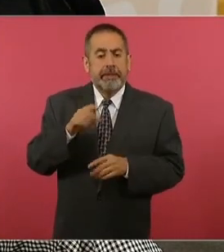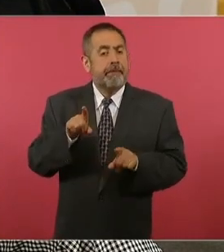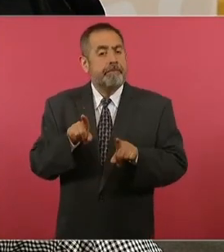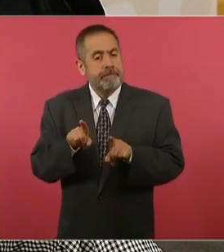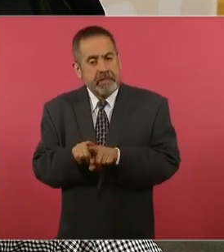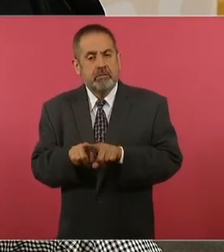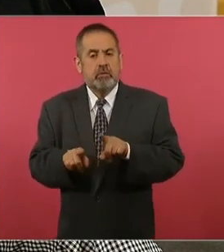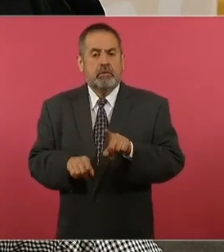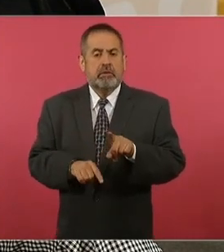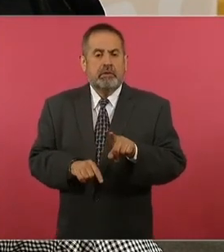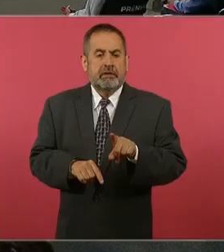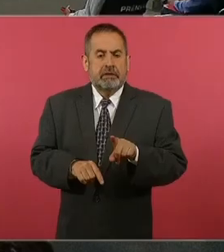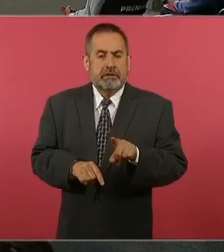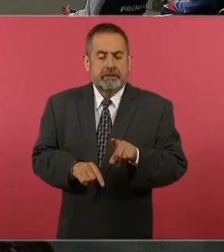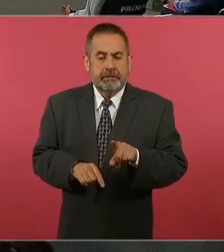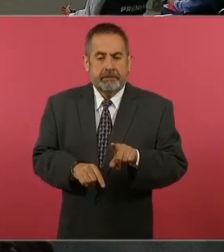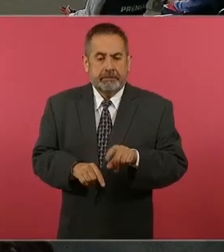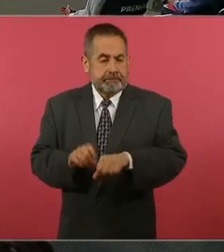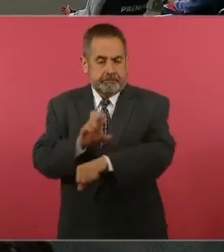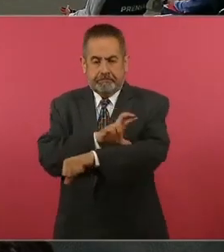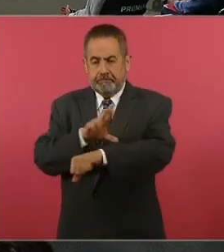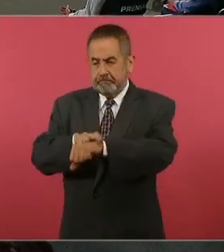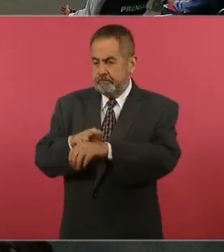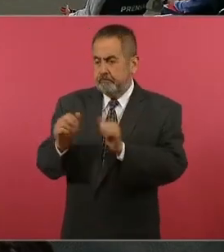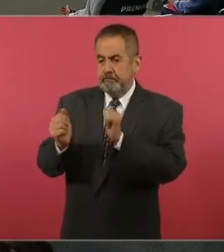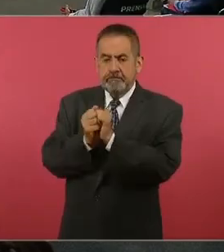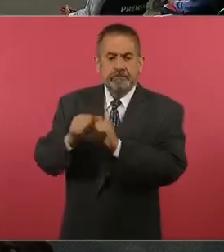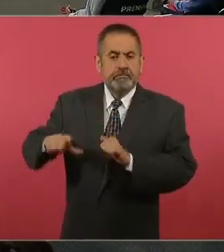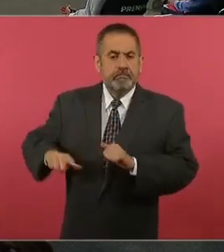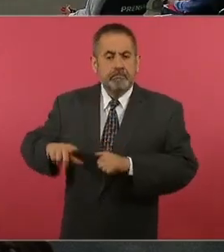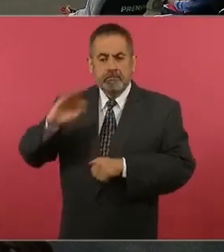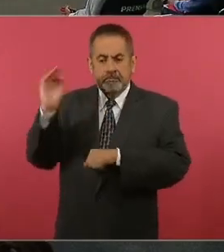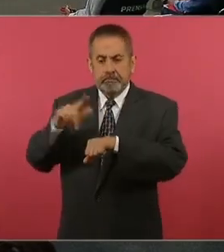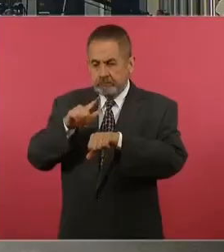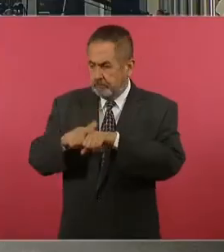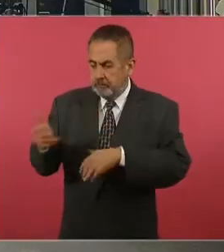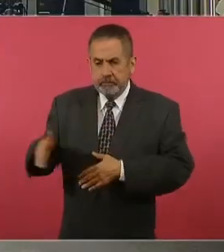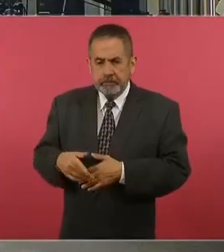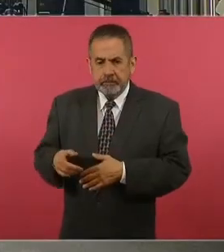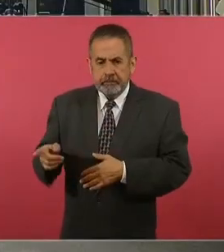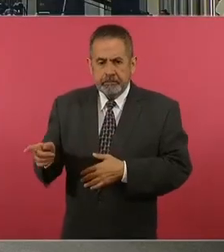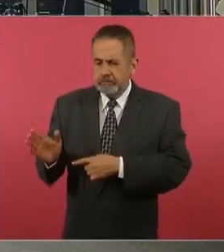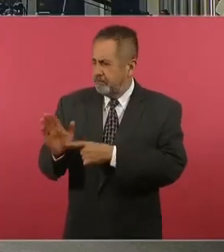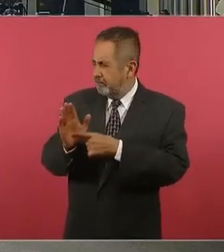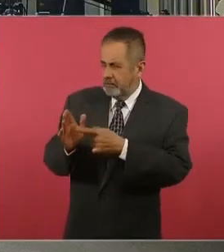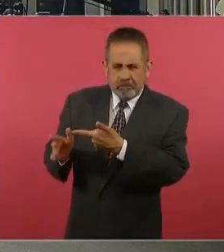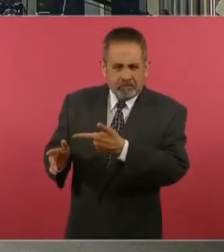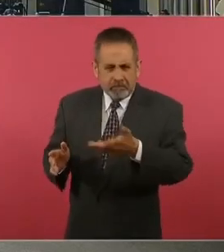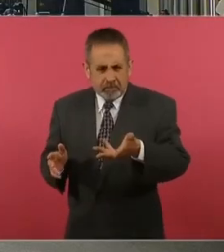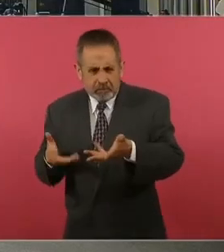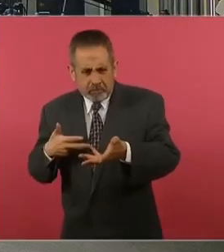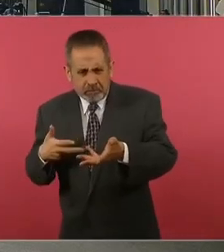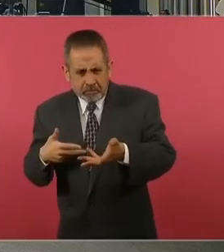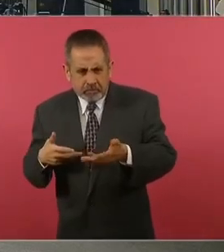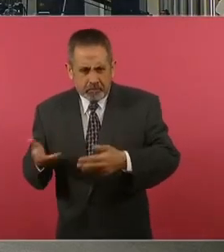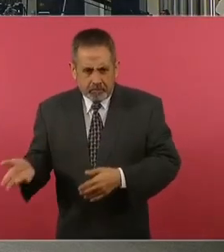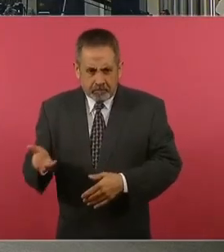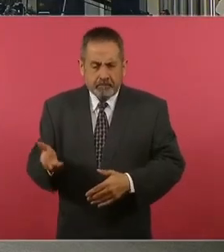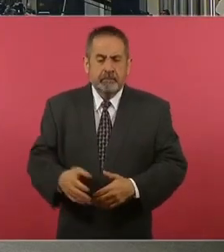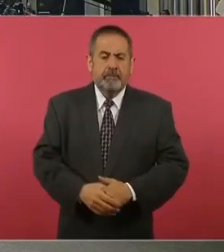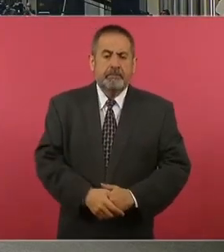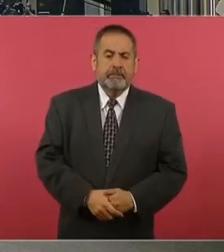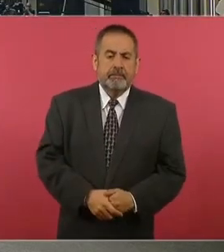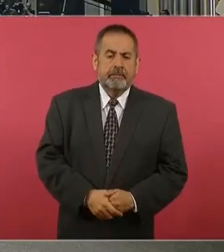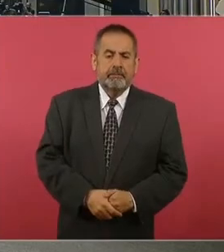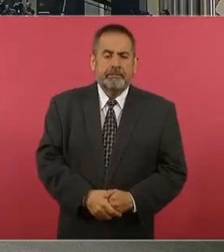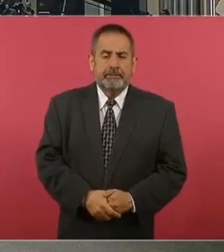mismo la coordinación con el gobierno federal. A ver, Jorge, si puedes, o Alfredo.